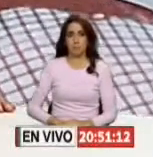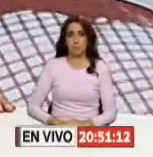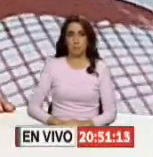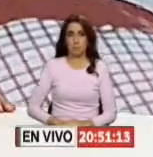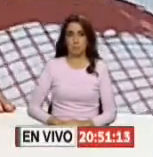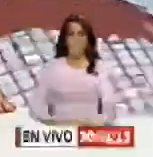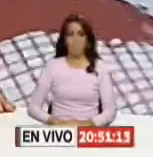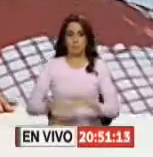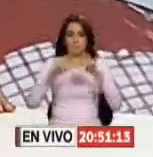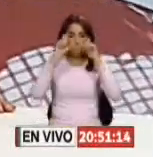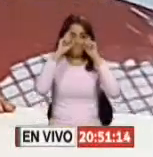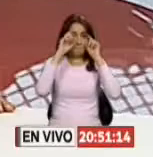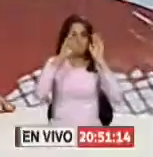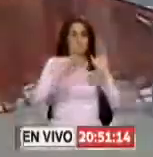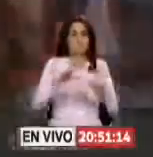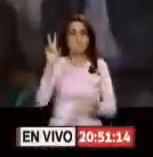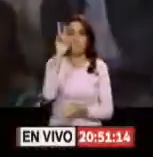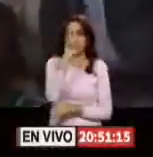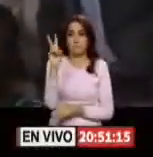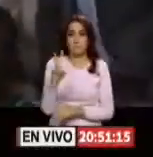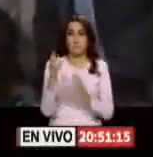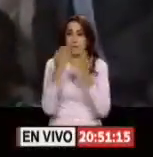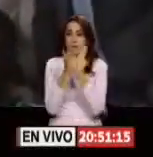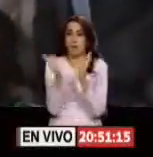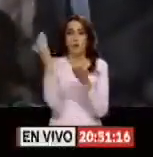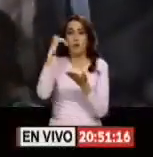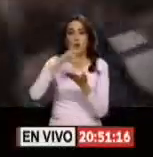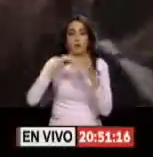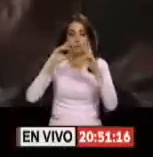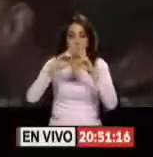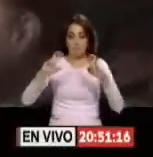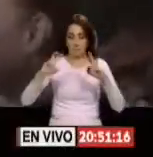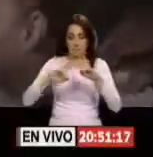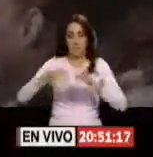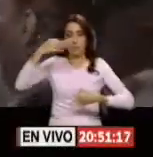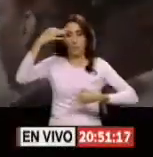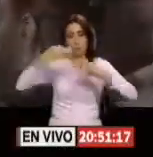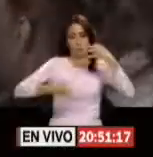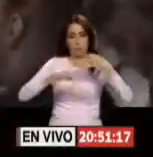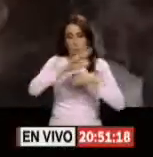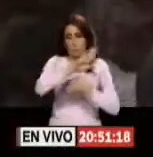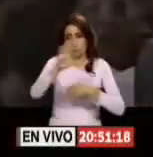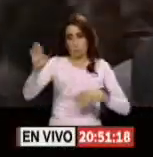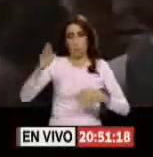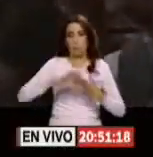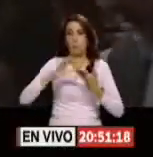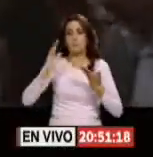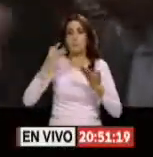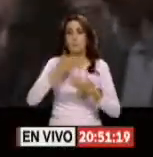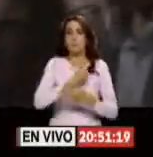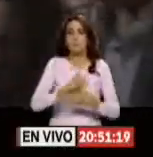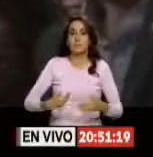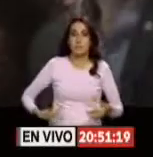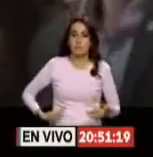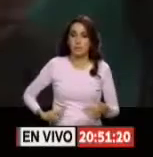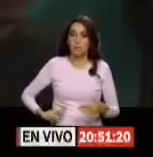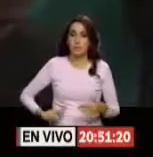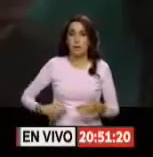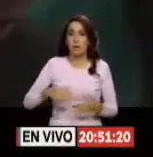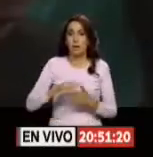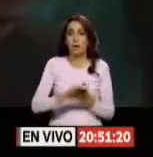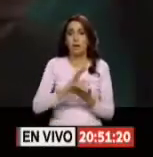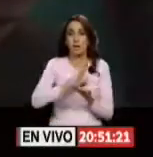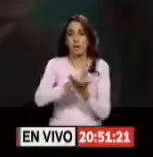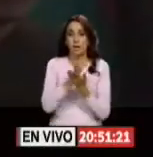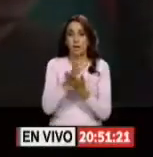Mientras, la Fiscalía General de Venezuela anunció la apertura de una segunda investigación judicial en contra del jefe de la Asamblea Nacional, Juan Guaidó. Esta vez